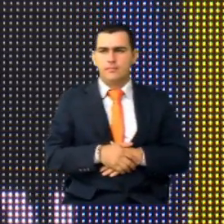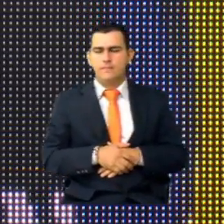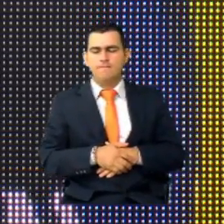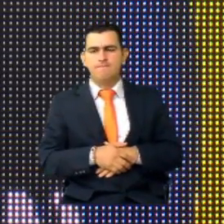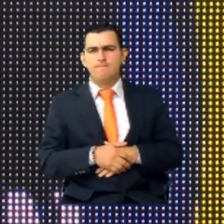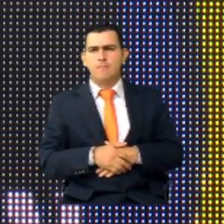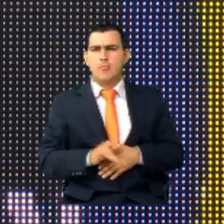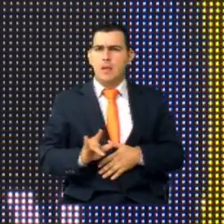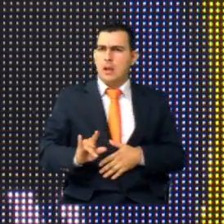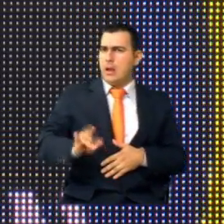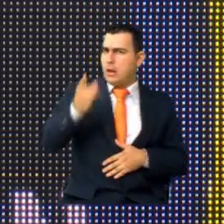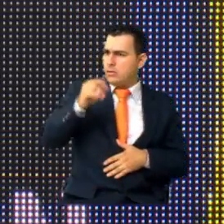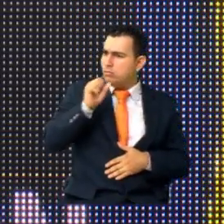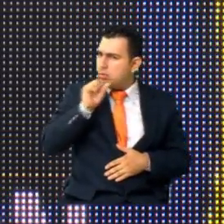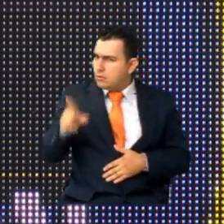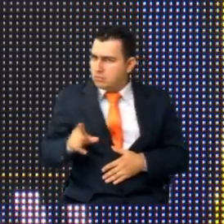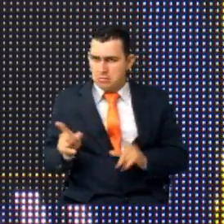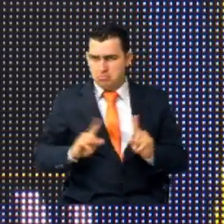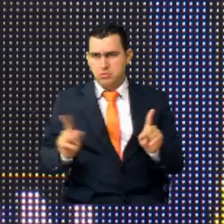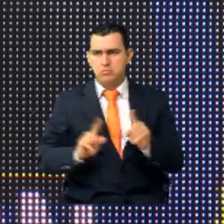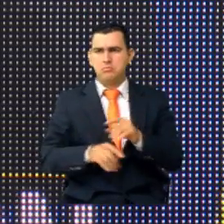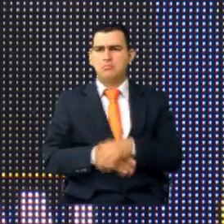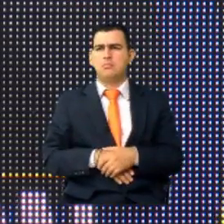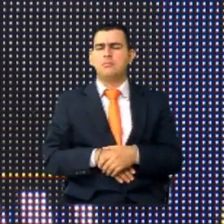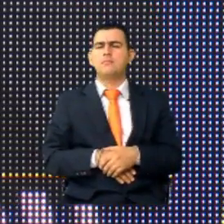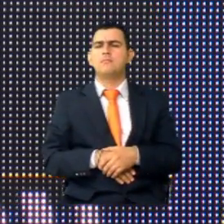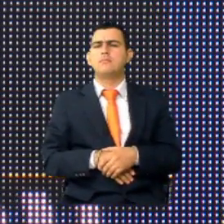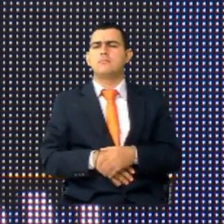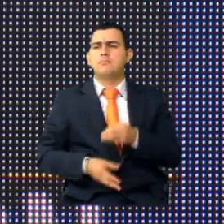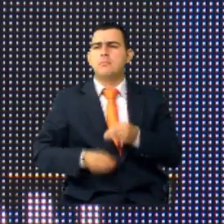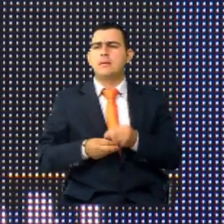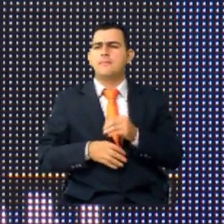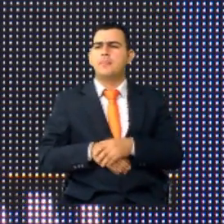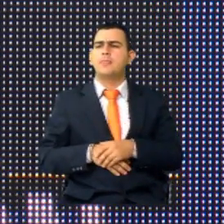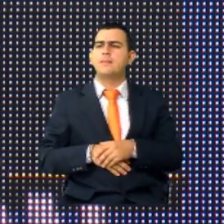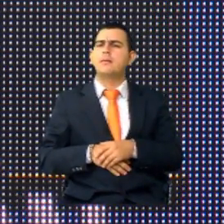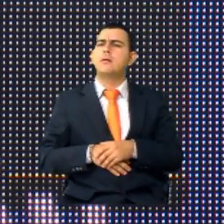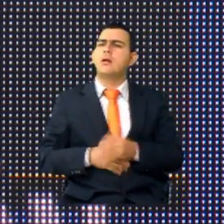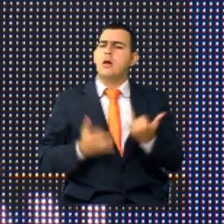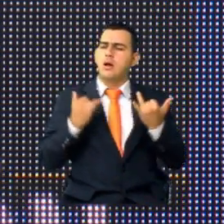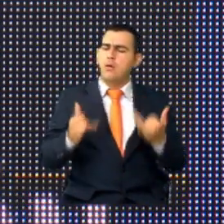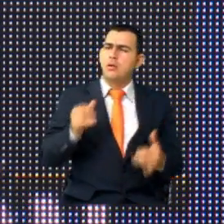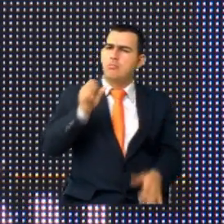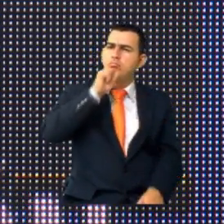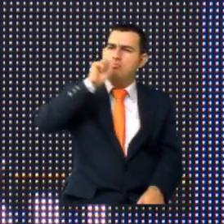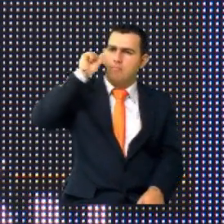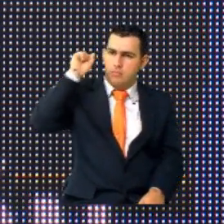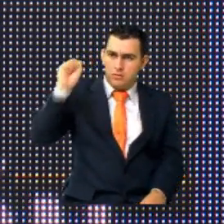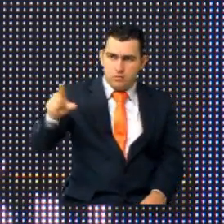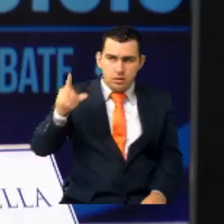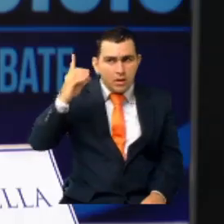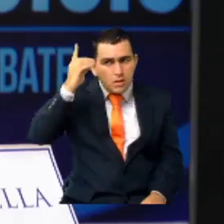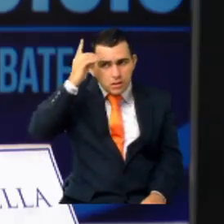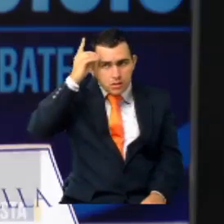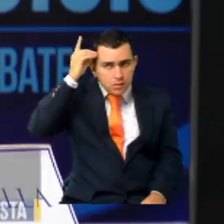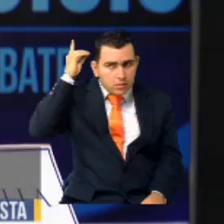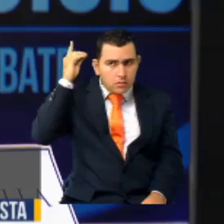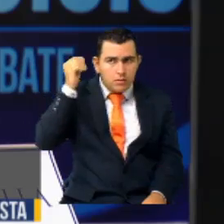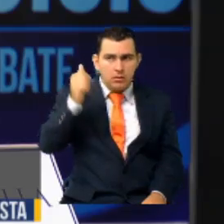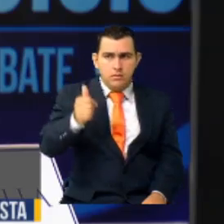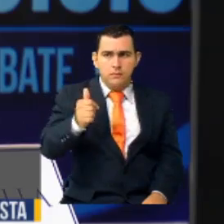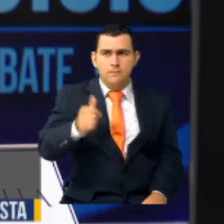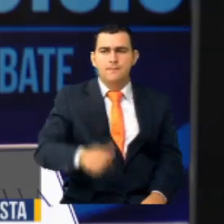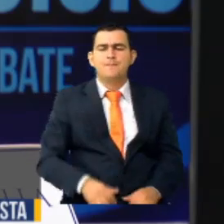tiene contrapregunta en esta oportunidad. El turno de preguntar ahora es para la periodista Mónica Arcella al candidato Darío Echever.